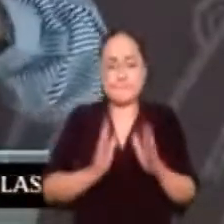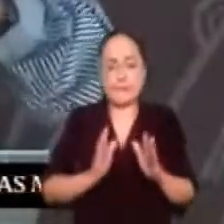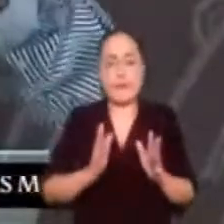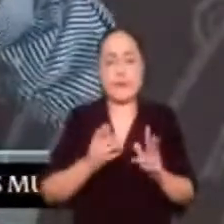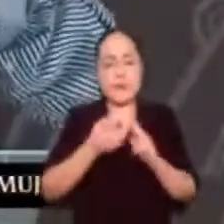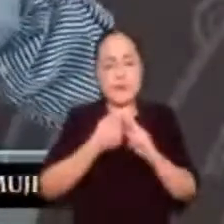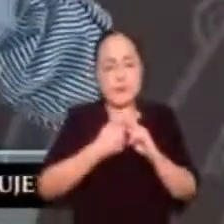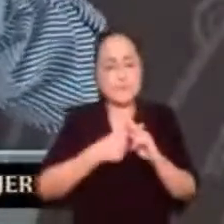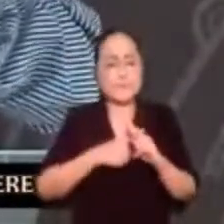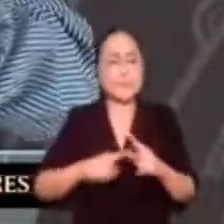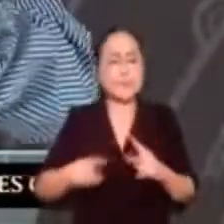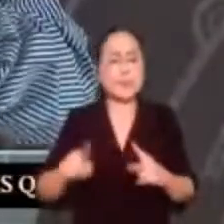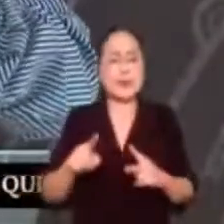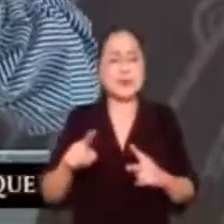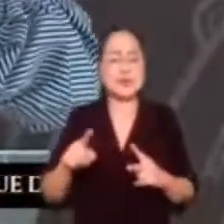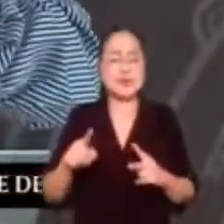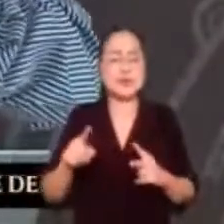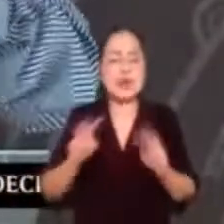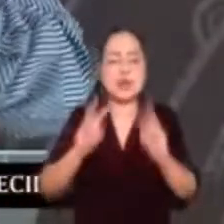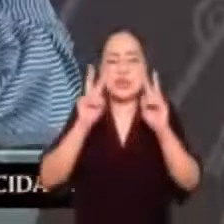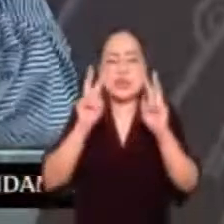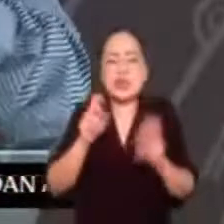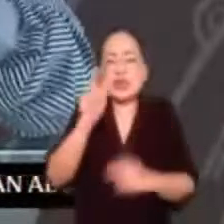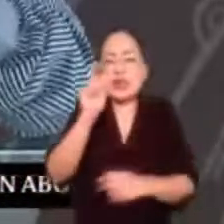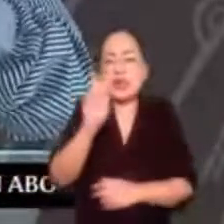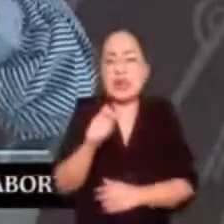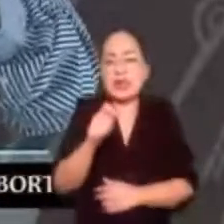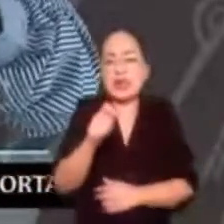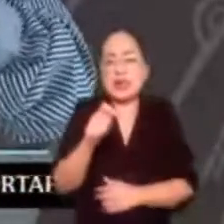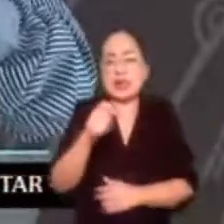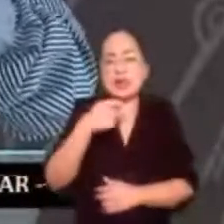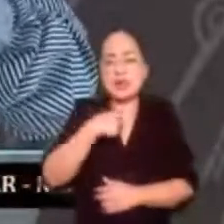al mundo de buscarle solución.